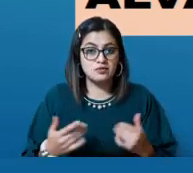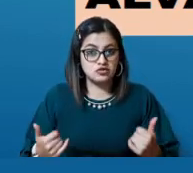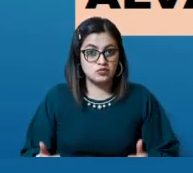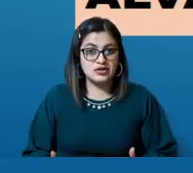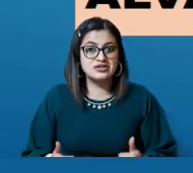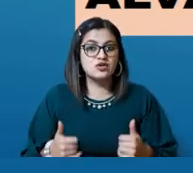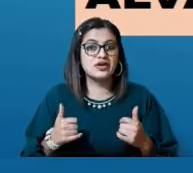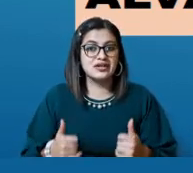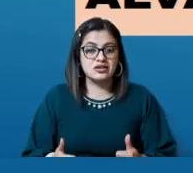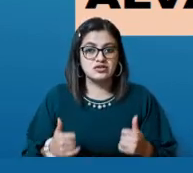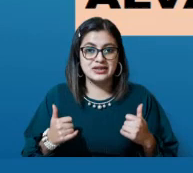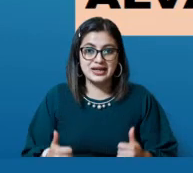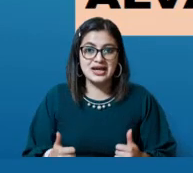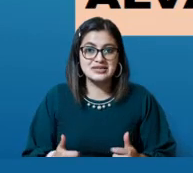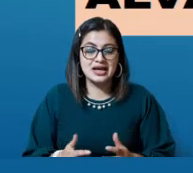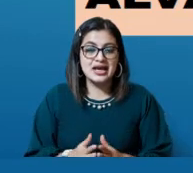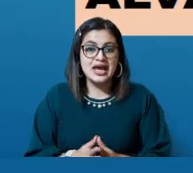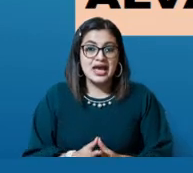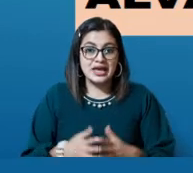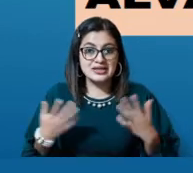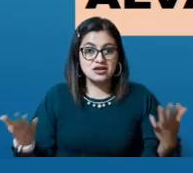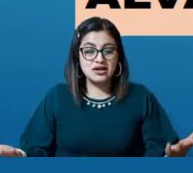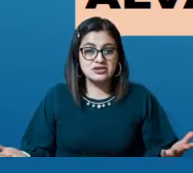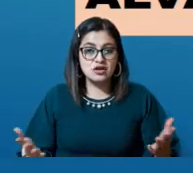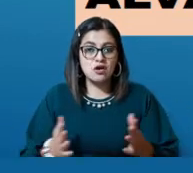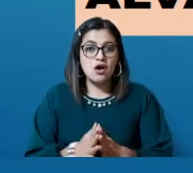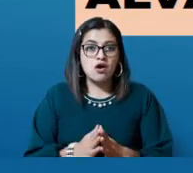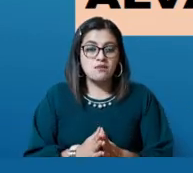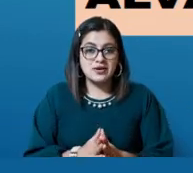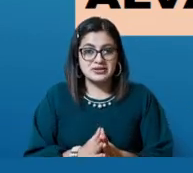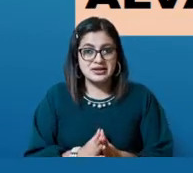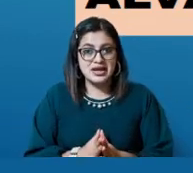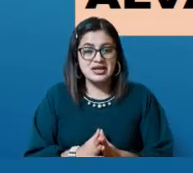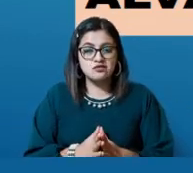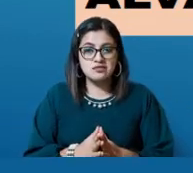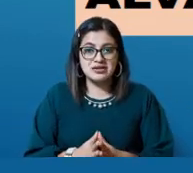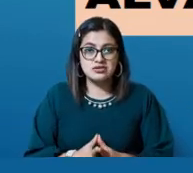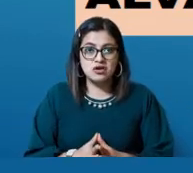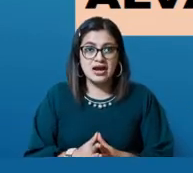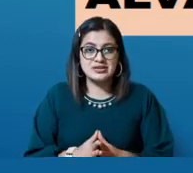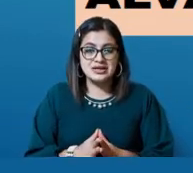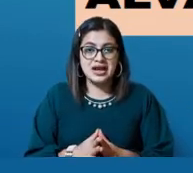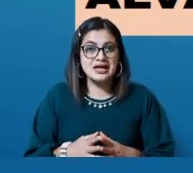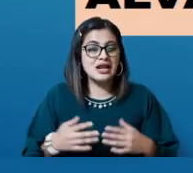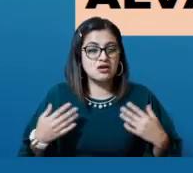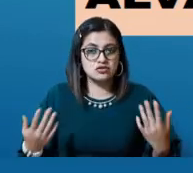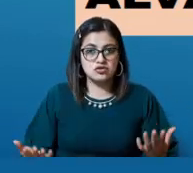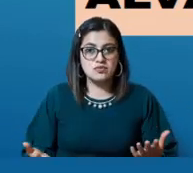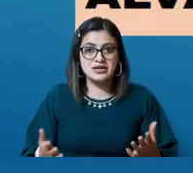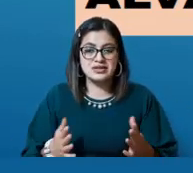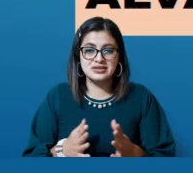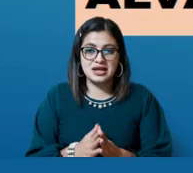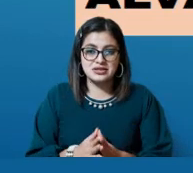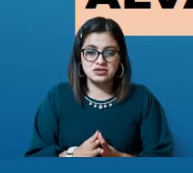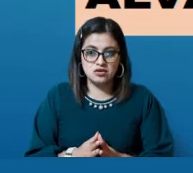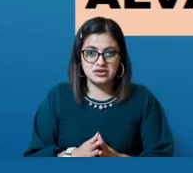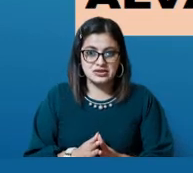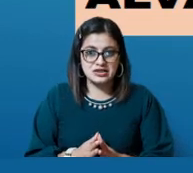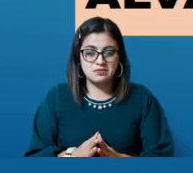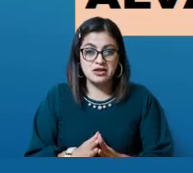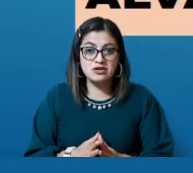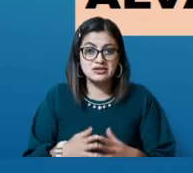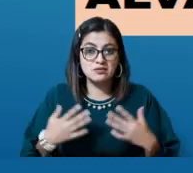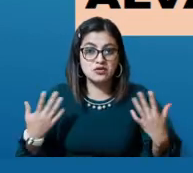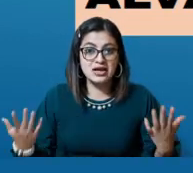salud y, por supuesto, quedándose en casa. En esta ocasión compartiré información acerca de las costumbres y